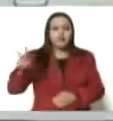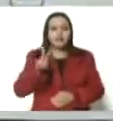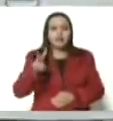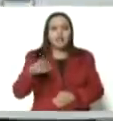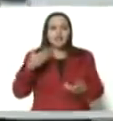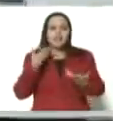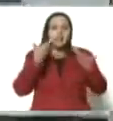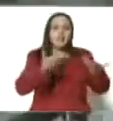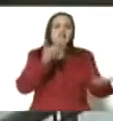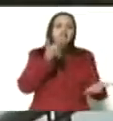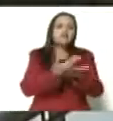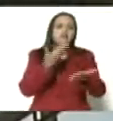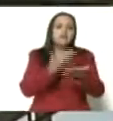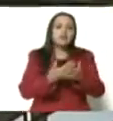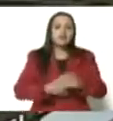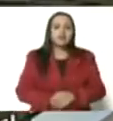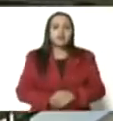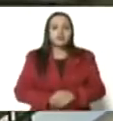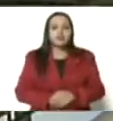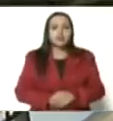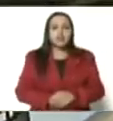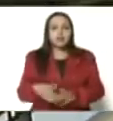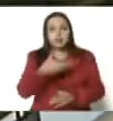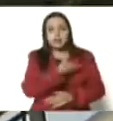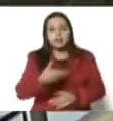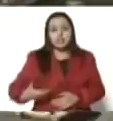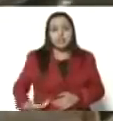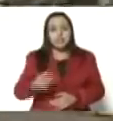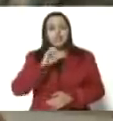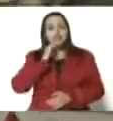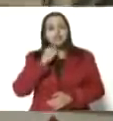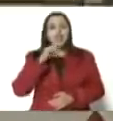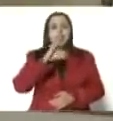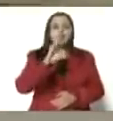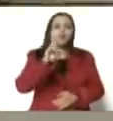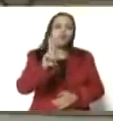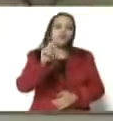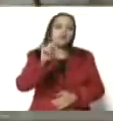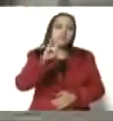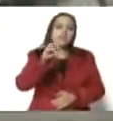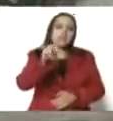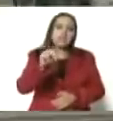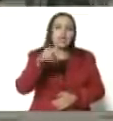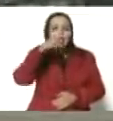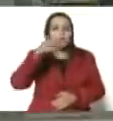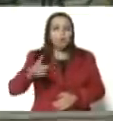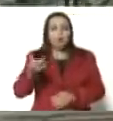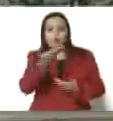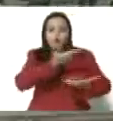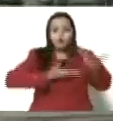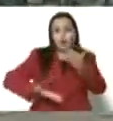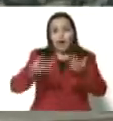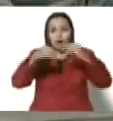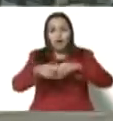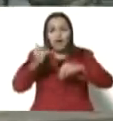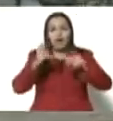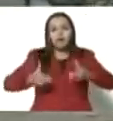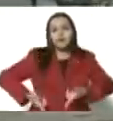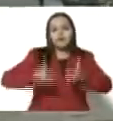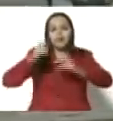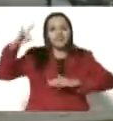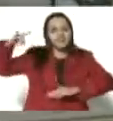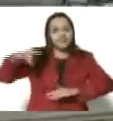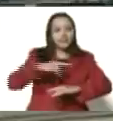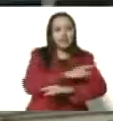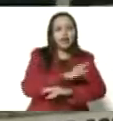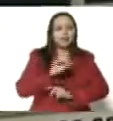ese agradecimiento al presidente de Rusia, Vladimir Putin, y a su pueblo por esta cooperación que ha permitido el arribo de